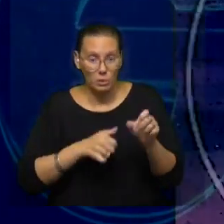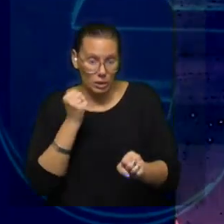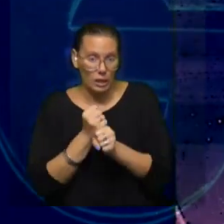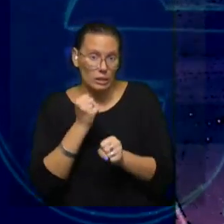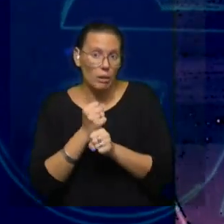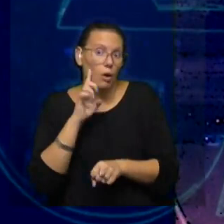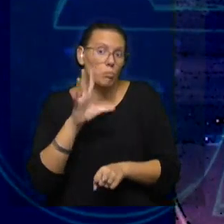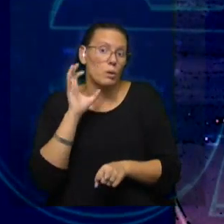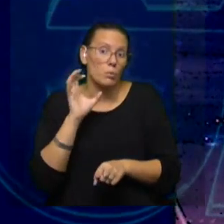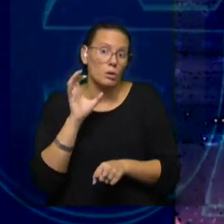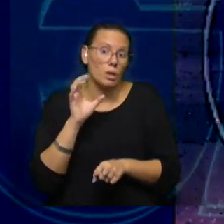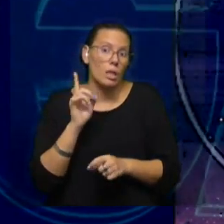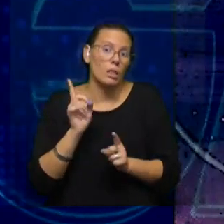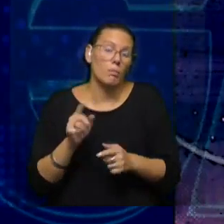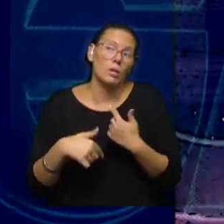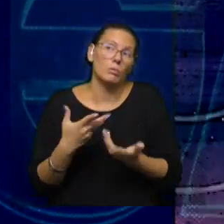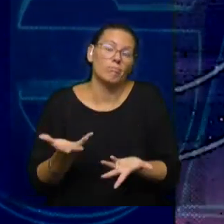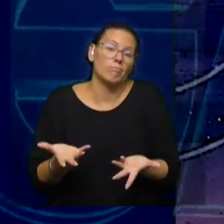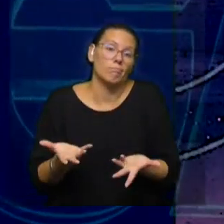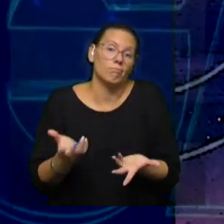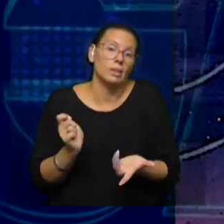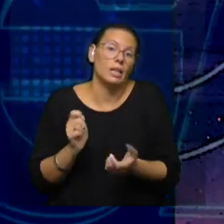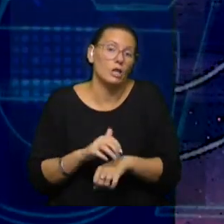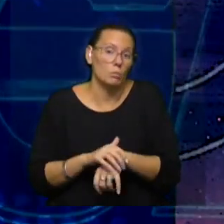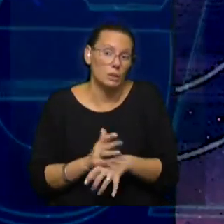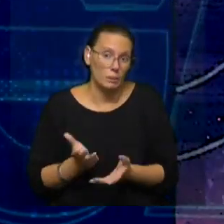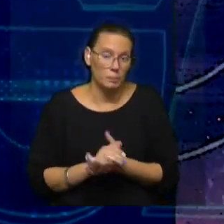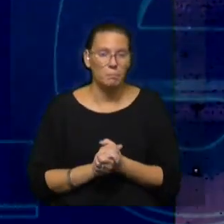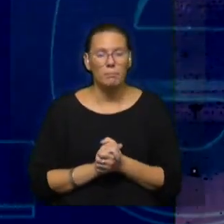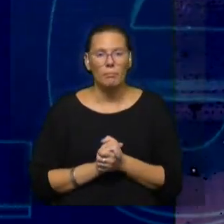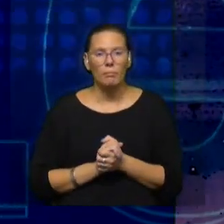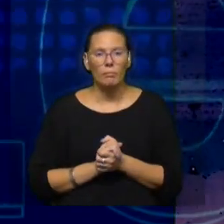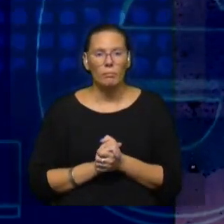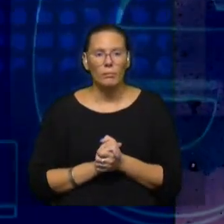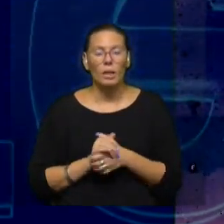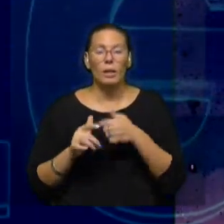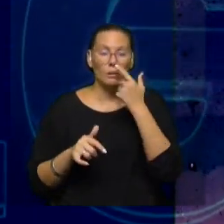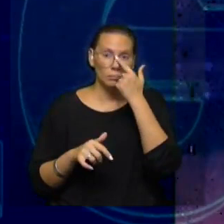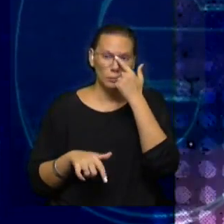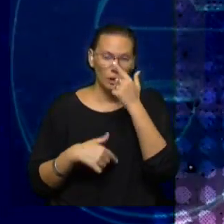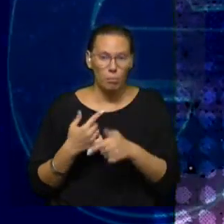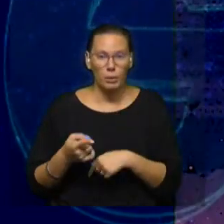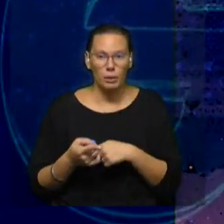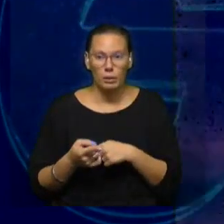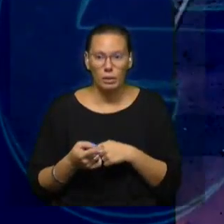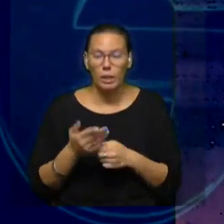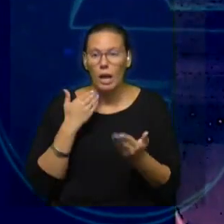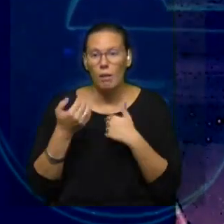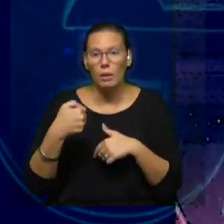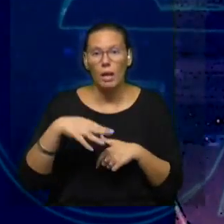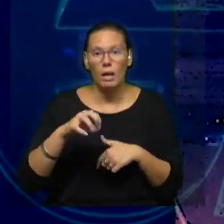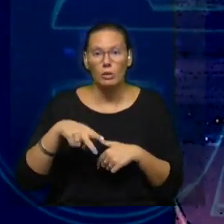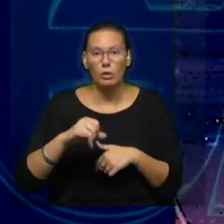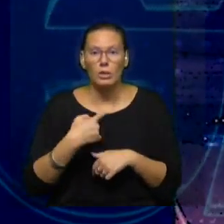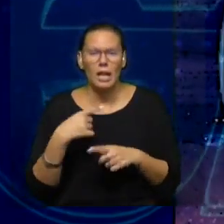la memoria, bueno, no viene de otro lado, ¿no? Claro, clarísimo. Totalmente. Después de que habla Antonia, es difícil... yo